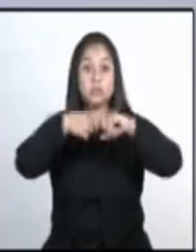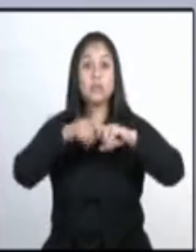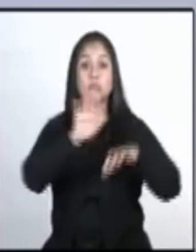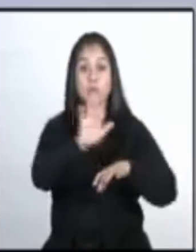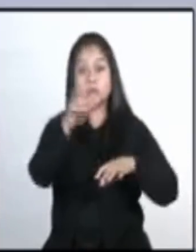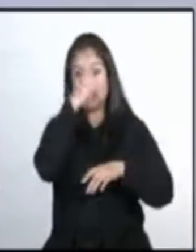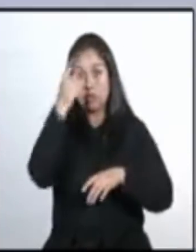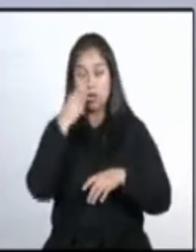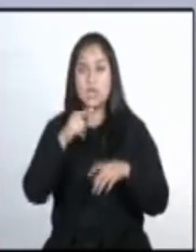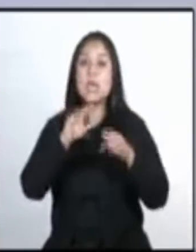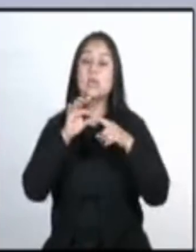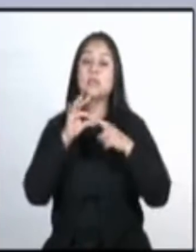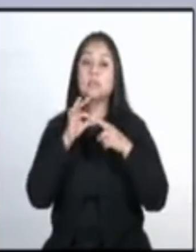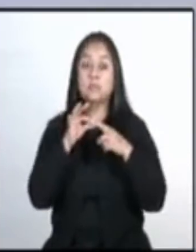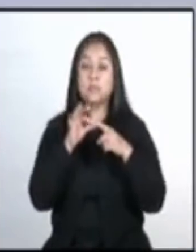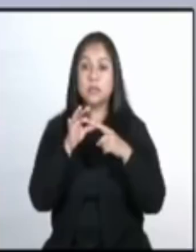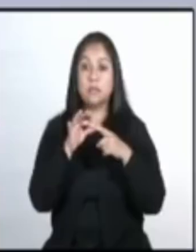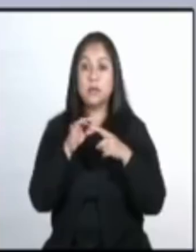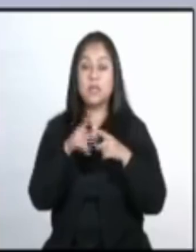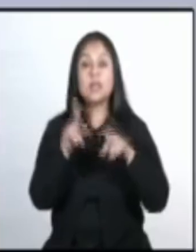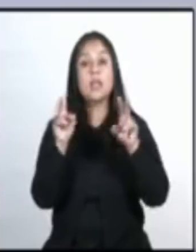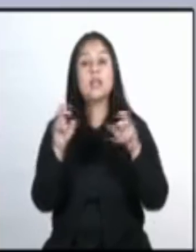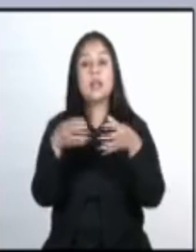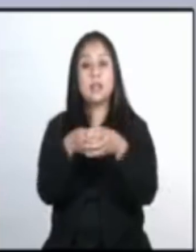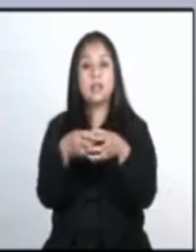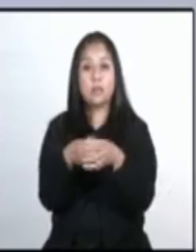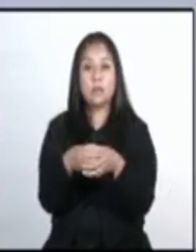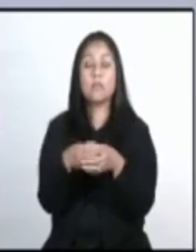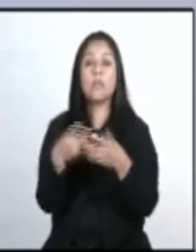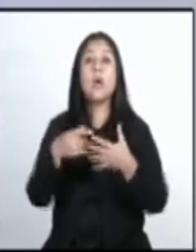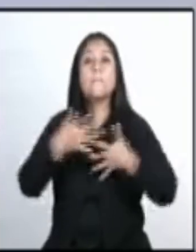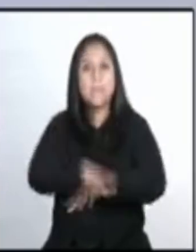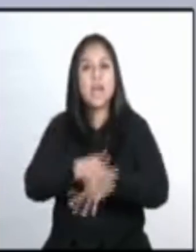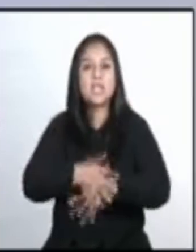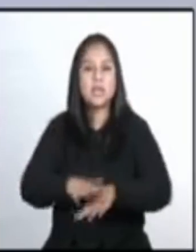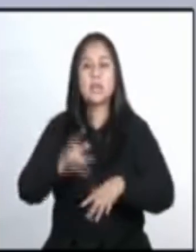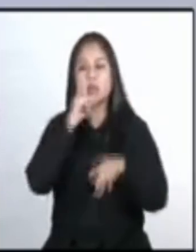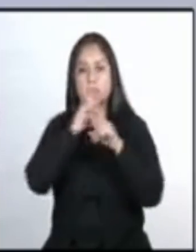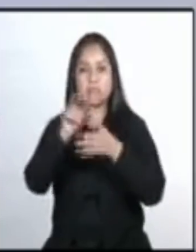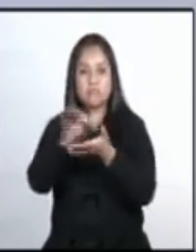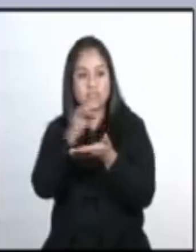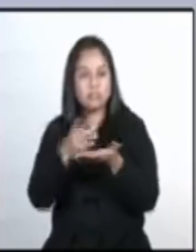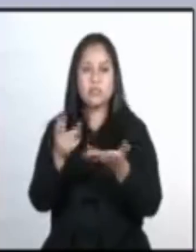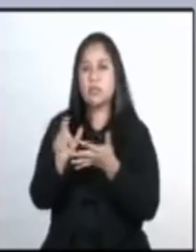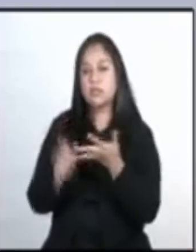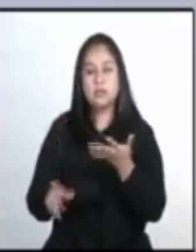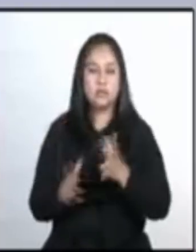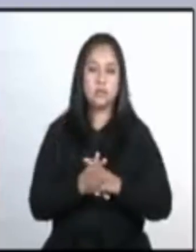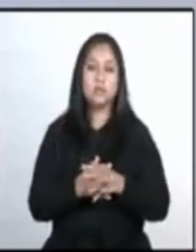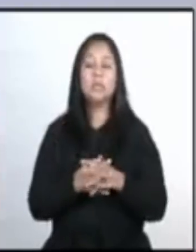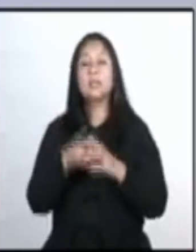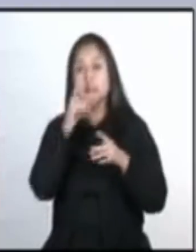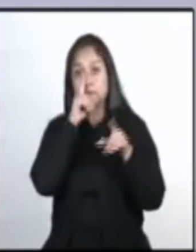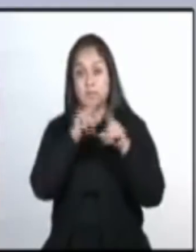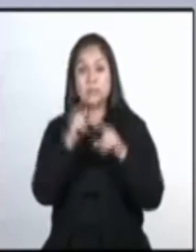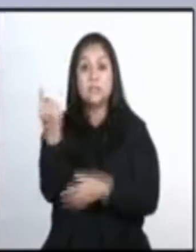operaciones, especialmente en lo referente a los sectores maquilador y manufacturero. Es importante que